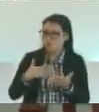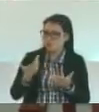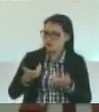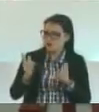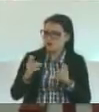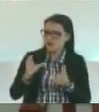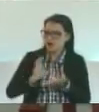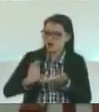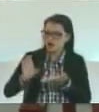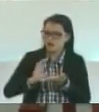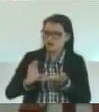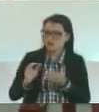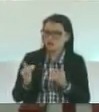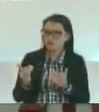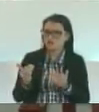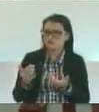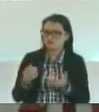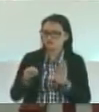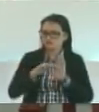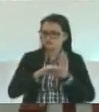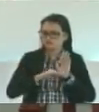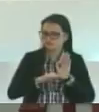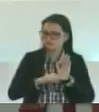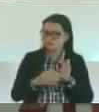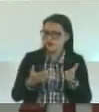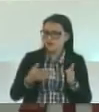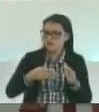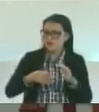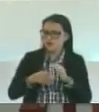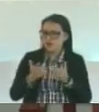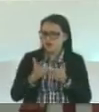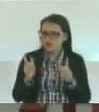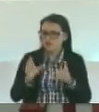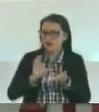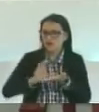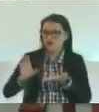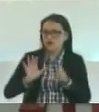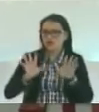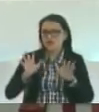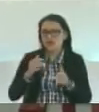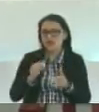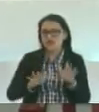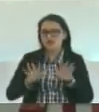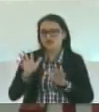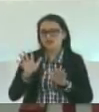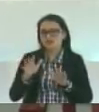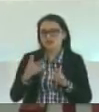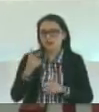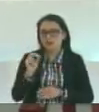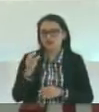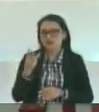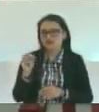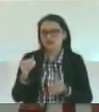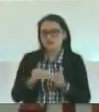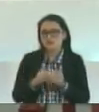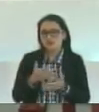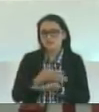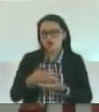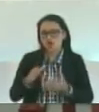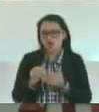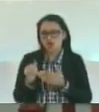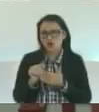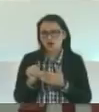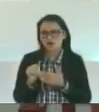las garantías soberanas suficientes para acceder a créditos por 10, 15, 20, 30 mil millones. Venezuela es un